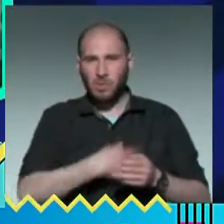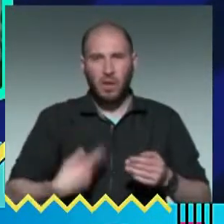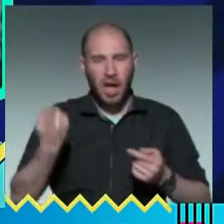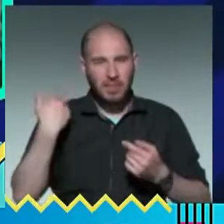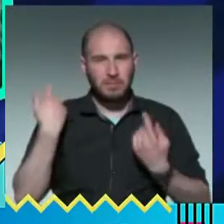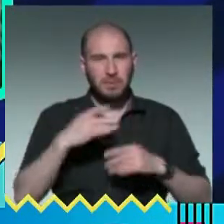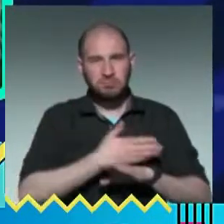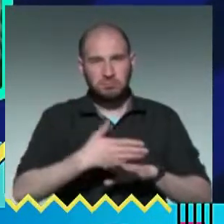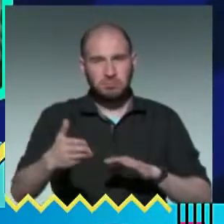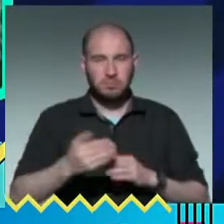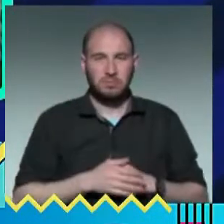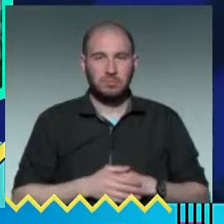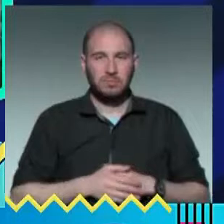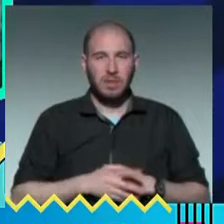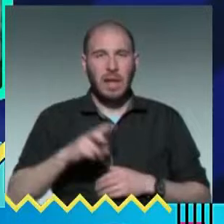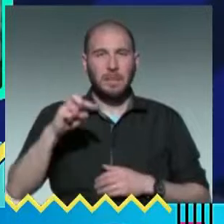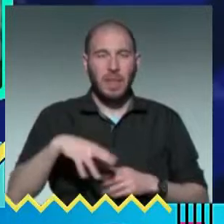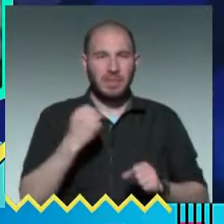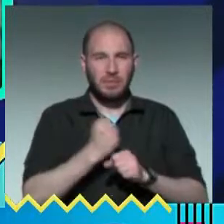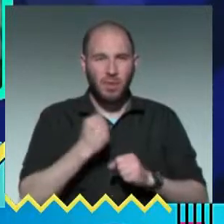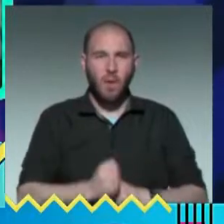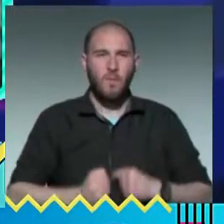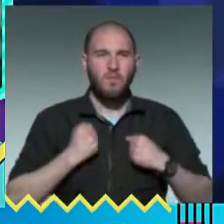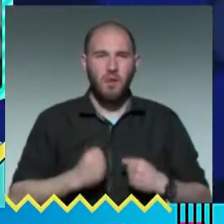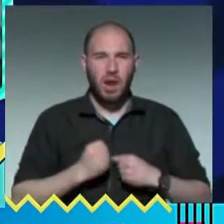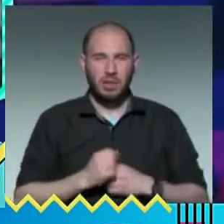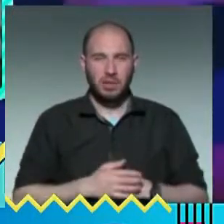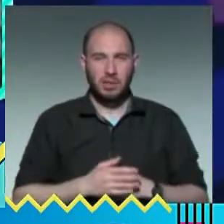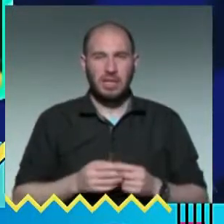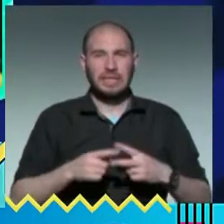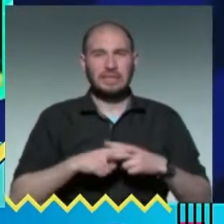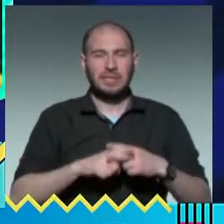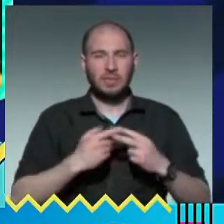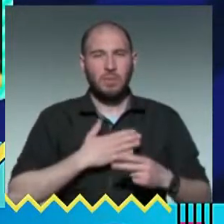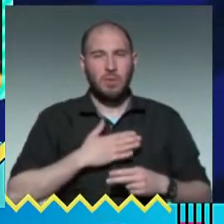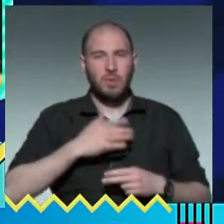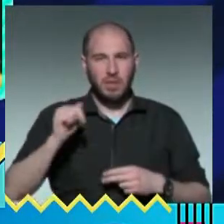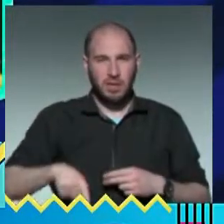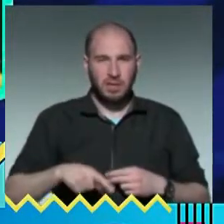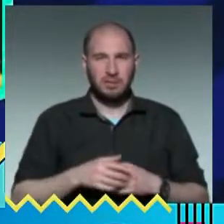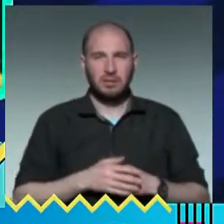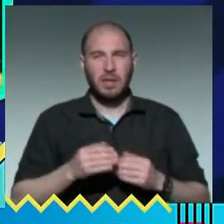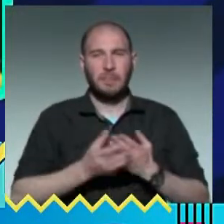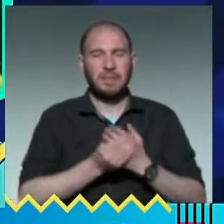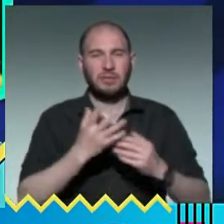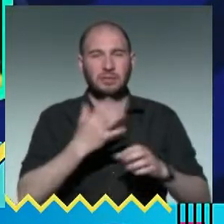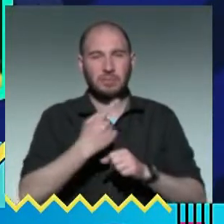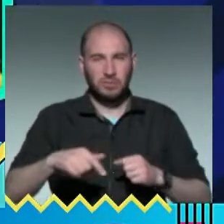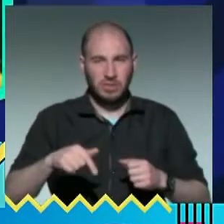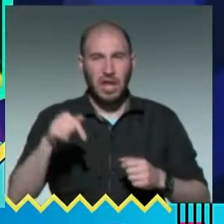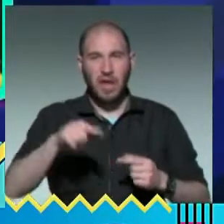se mantuvo. Y fue un plan que se trabajó muy fuerte también con los técnicos nuestros propios de lo que era el Ministerio de Transporte,